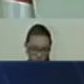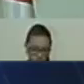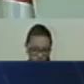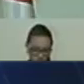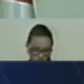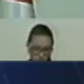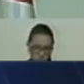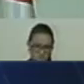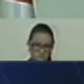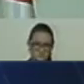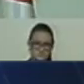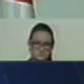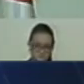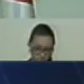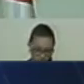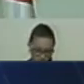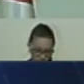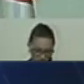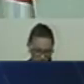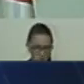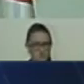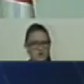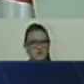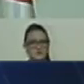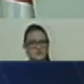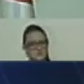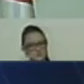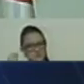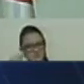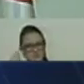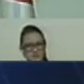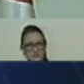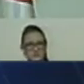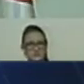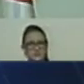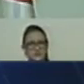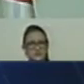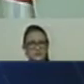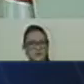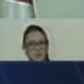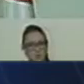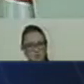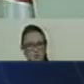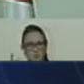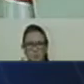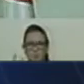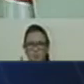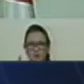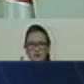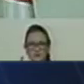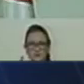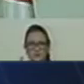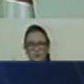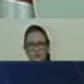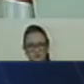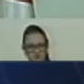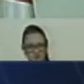Fuerzas minoritarias en el país. ¿Qué le parece a usted un partido político que sale mucho en la